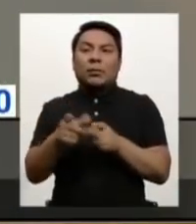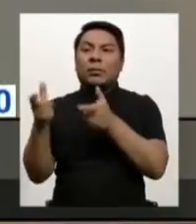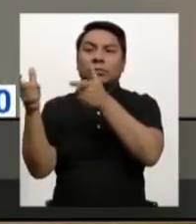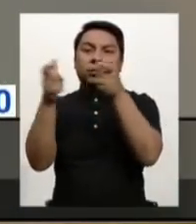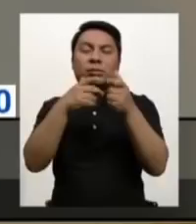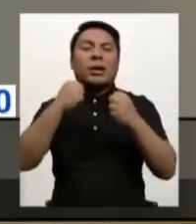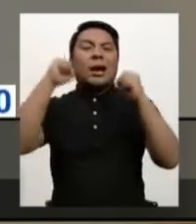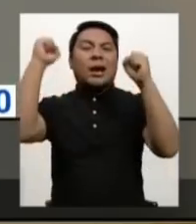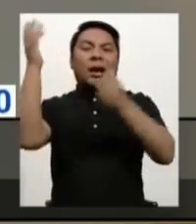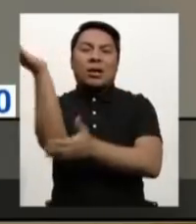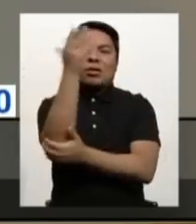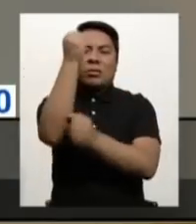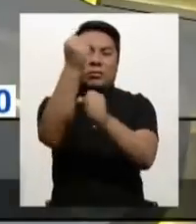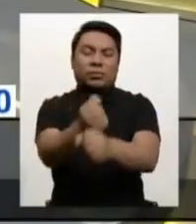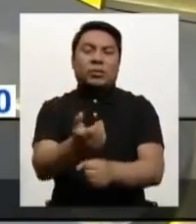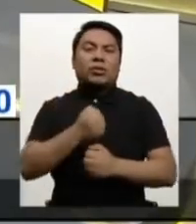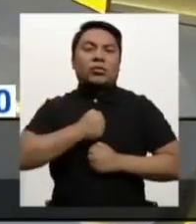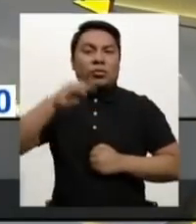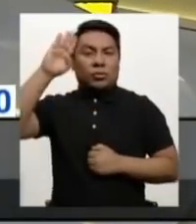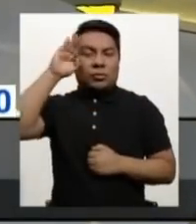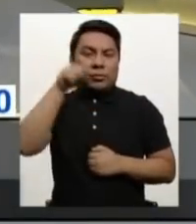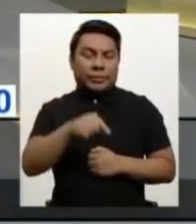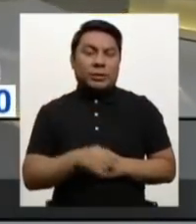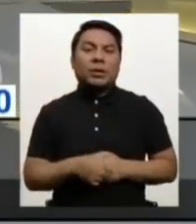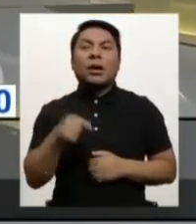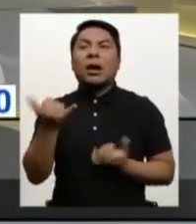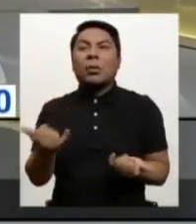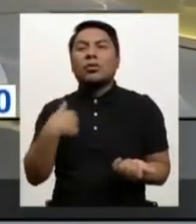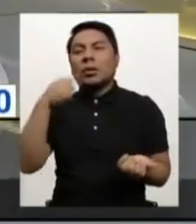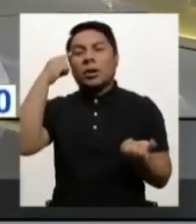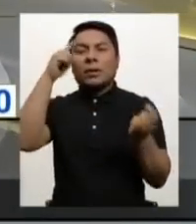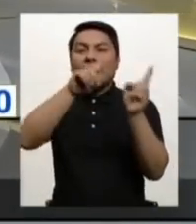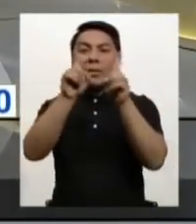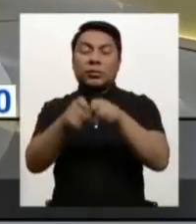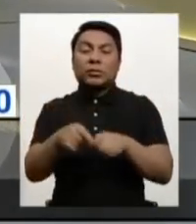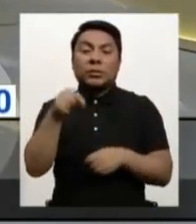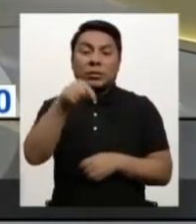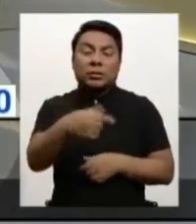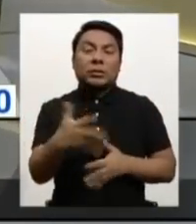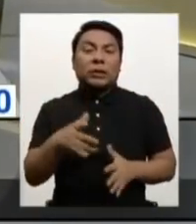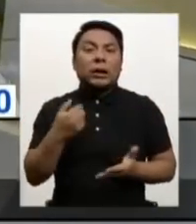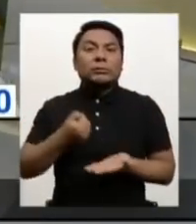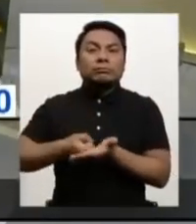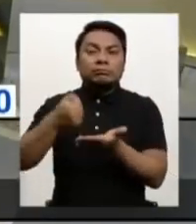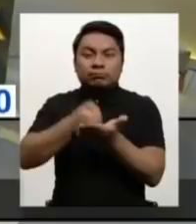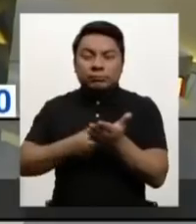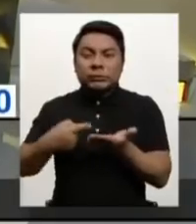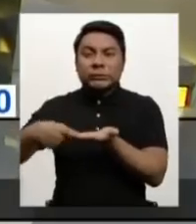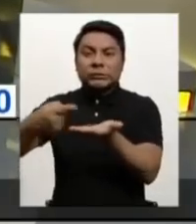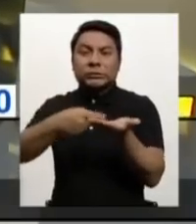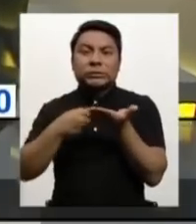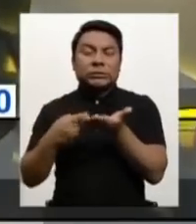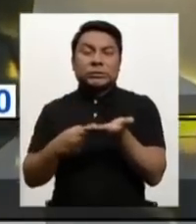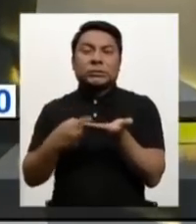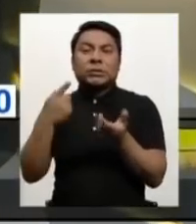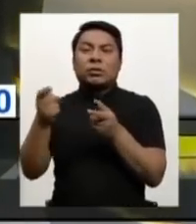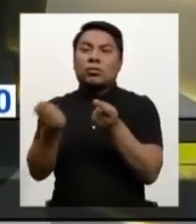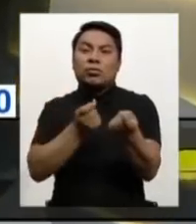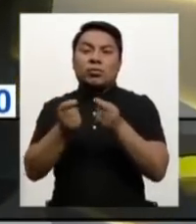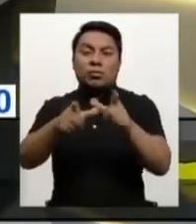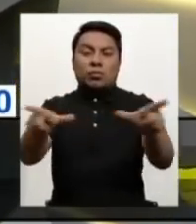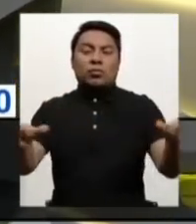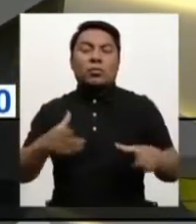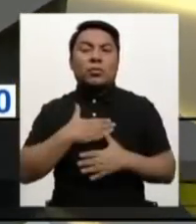que acabamos de hablar como las tropas del régimen y la pregunta es van a coordinar sus esfuerzos o van a pugnar por el control del territorio